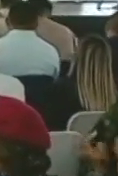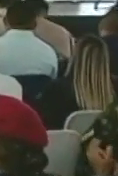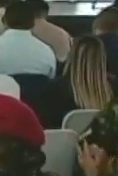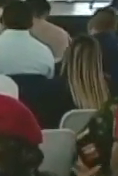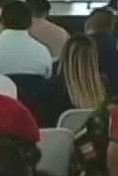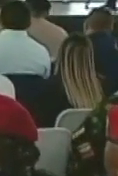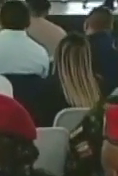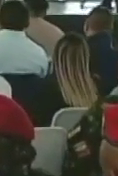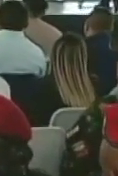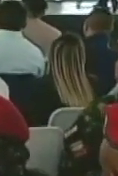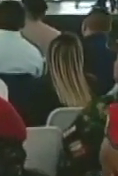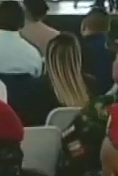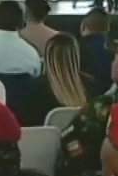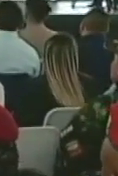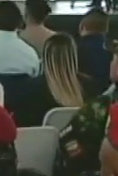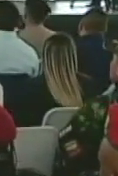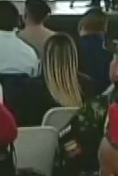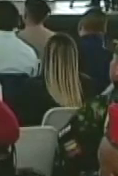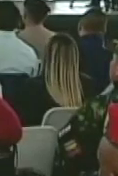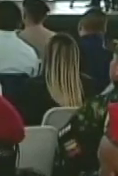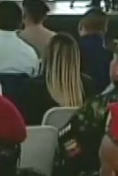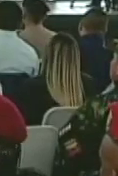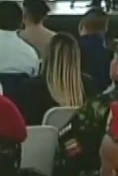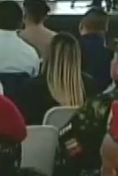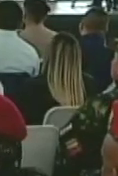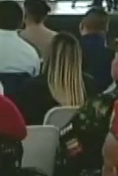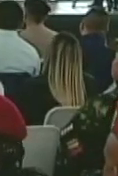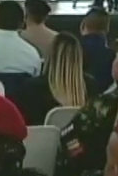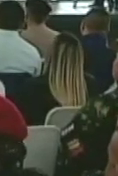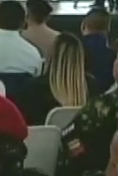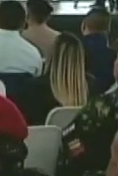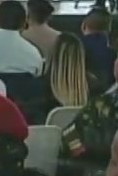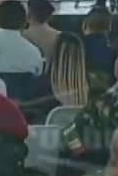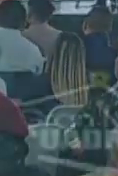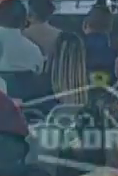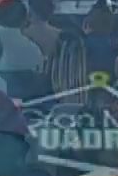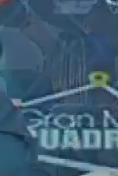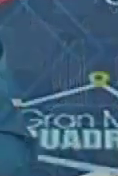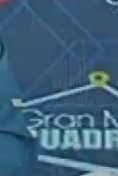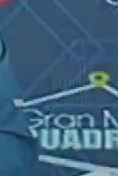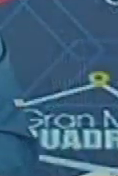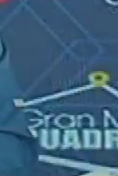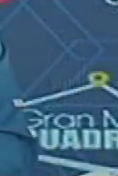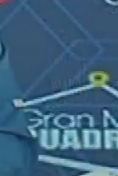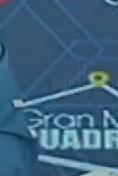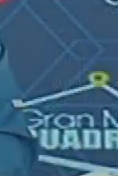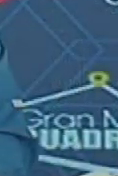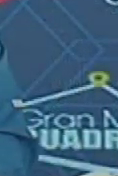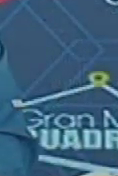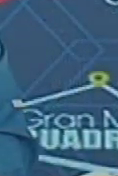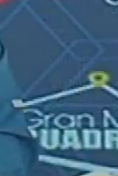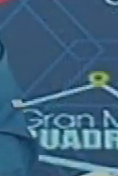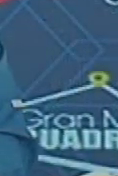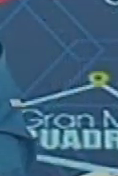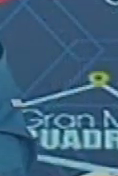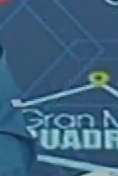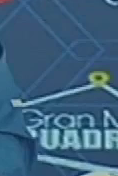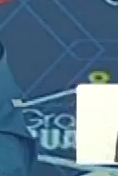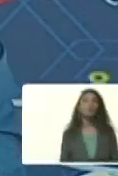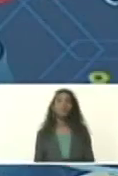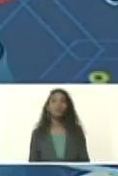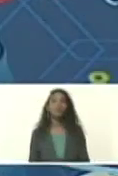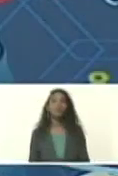nuestro comandante Hugo Chávez, al cual recordamos todos los días de nuestra vida, nos sentimos felices de